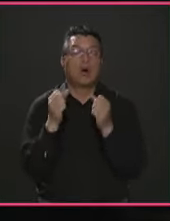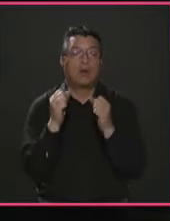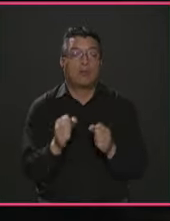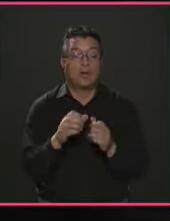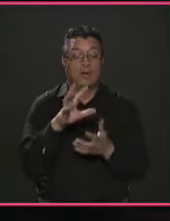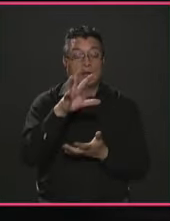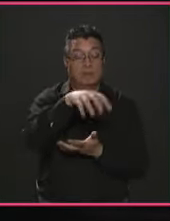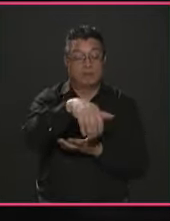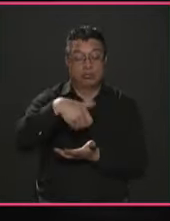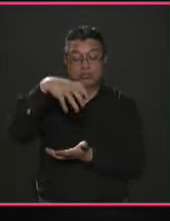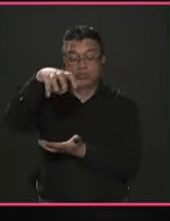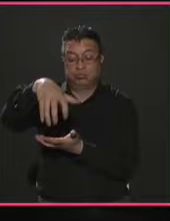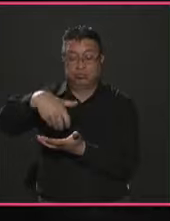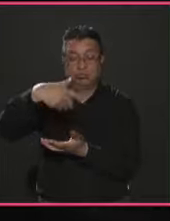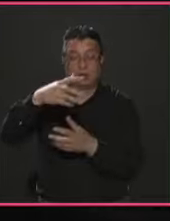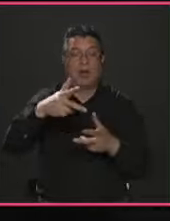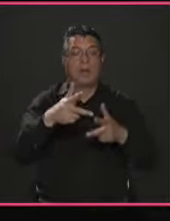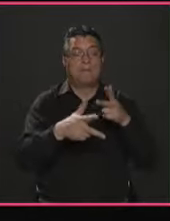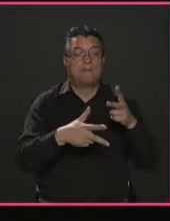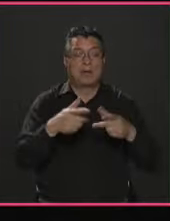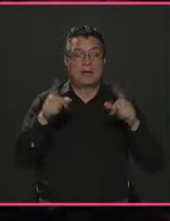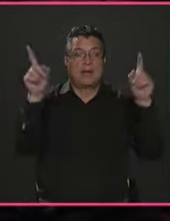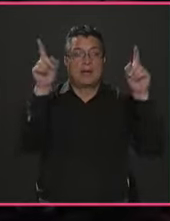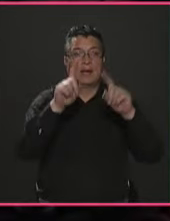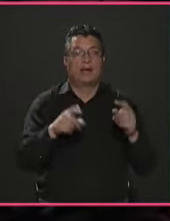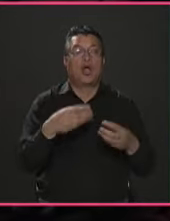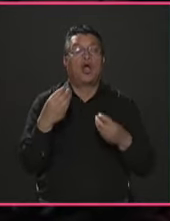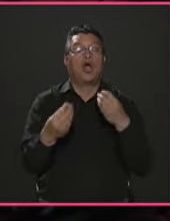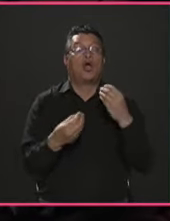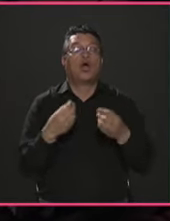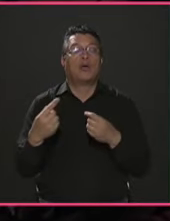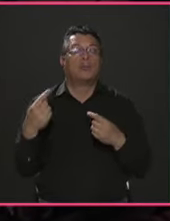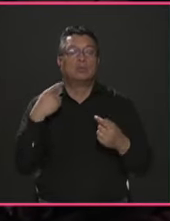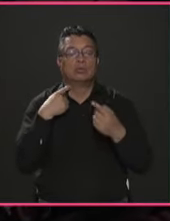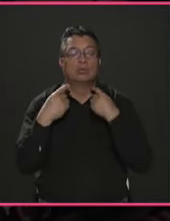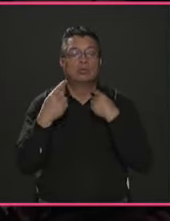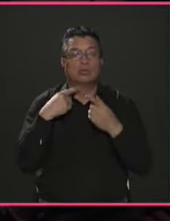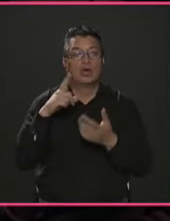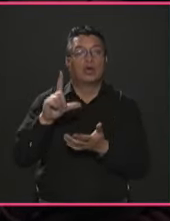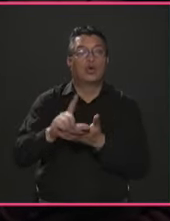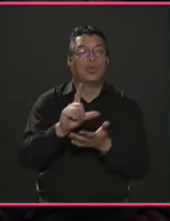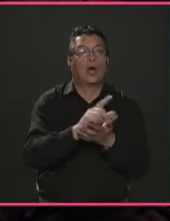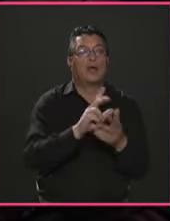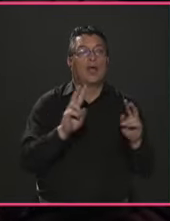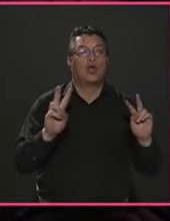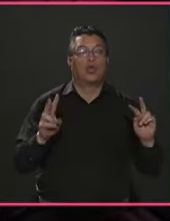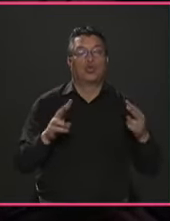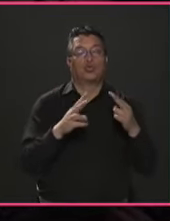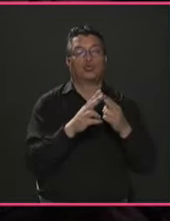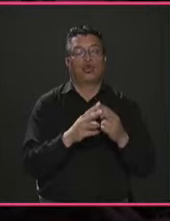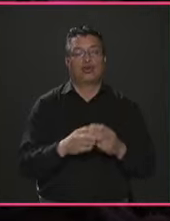excavadoras y máquinas eléctricas Y cómo afectará los lugares de